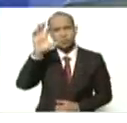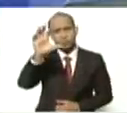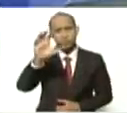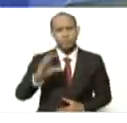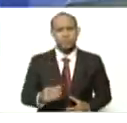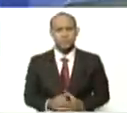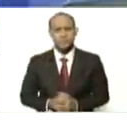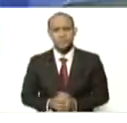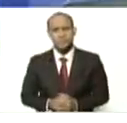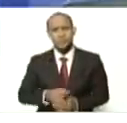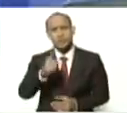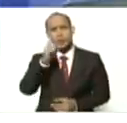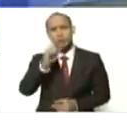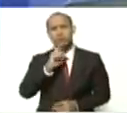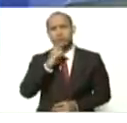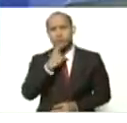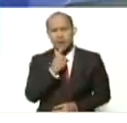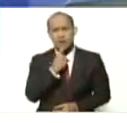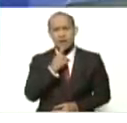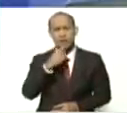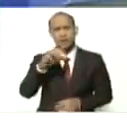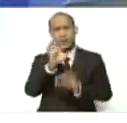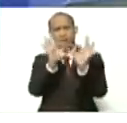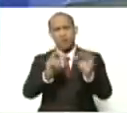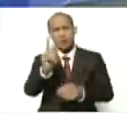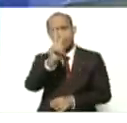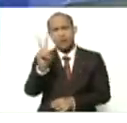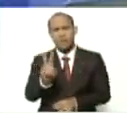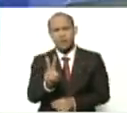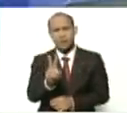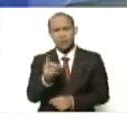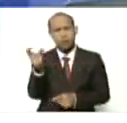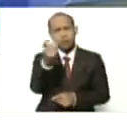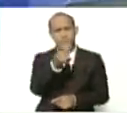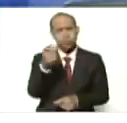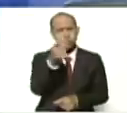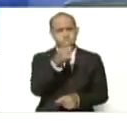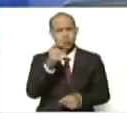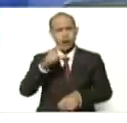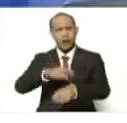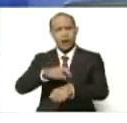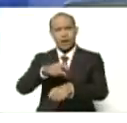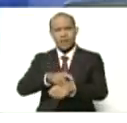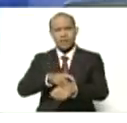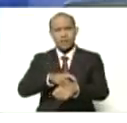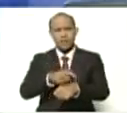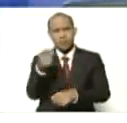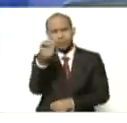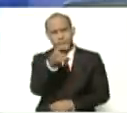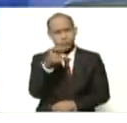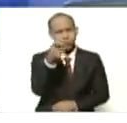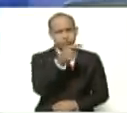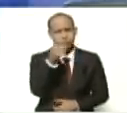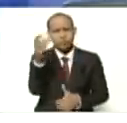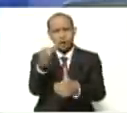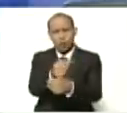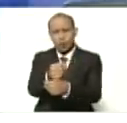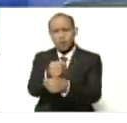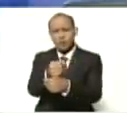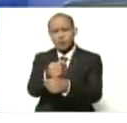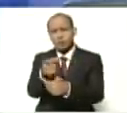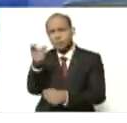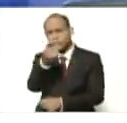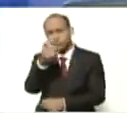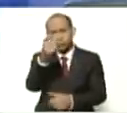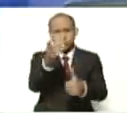una de las claves del método venezolano es la pesquisa a tiempo pesquisar salir a la